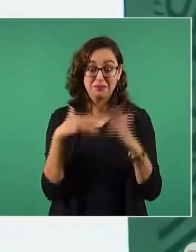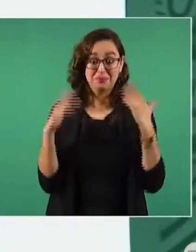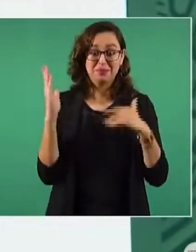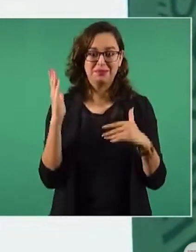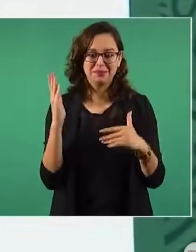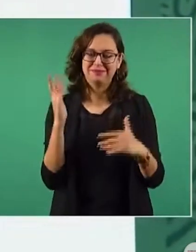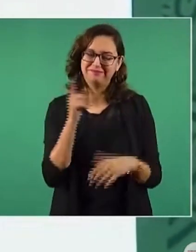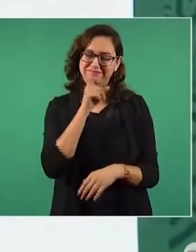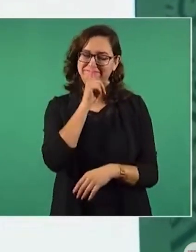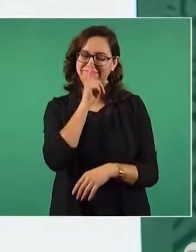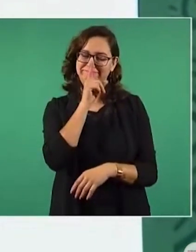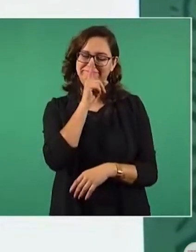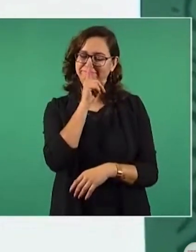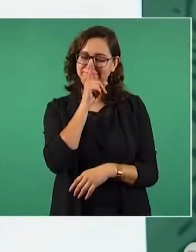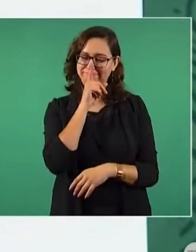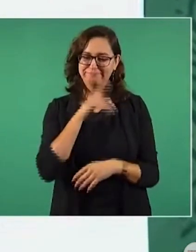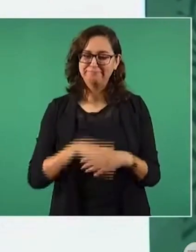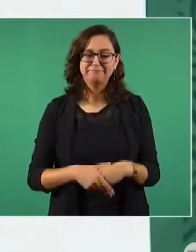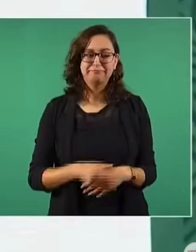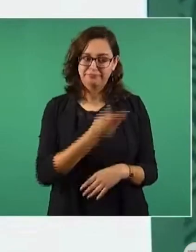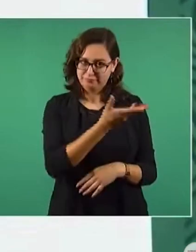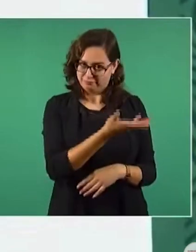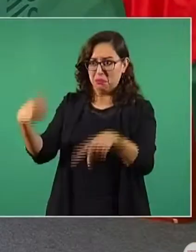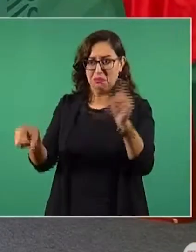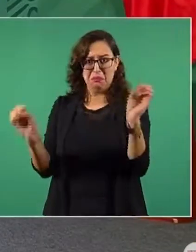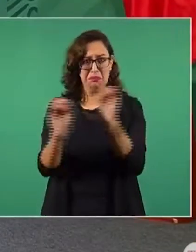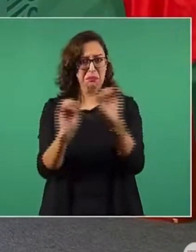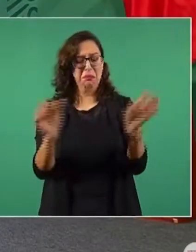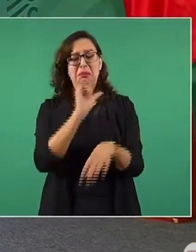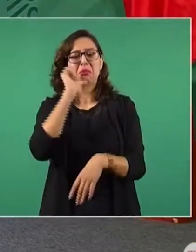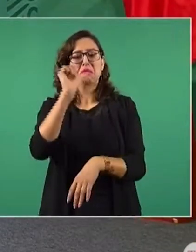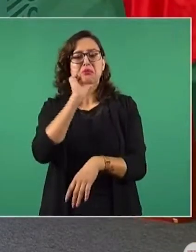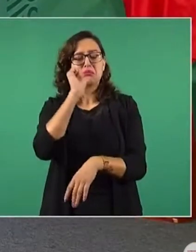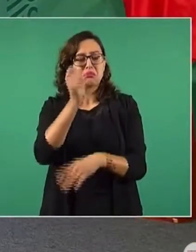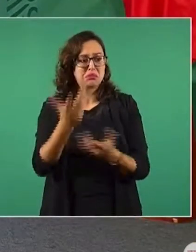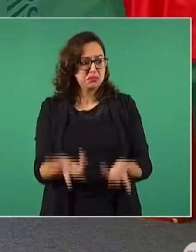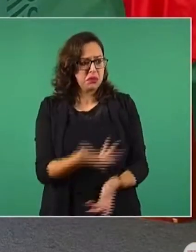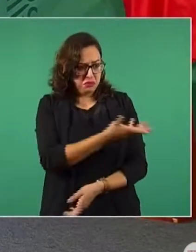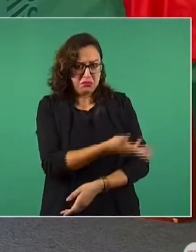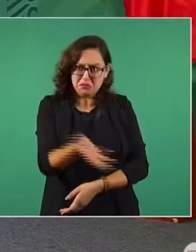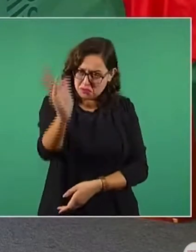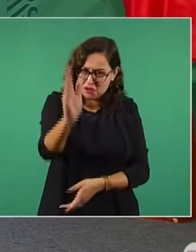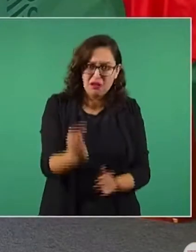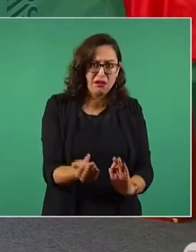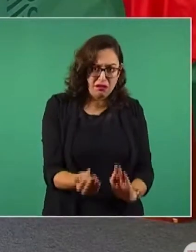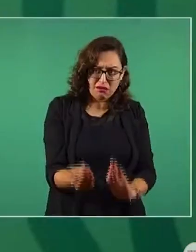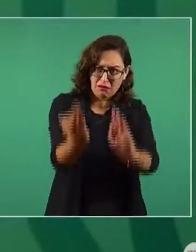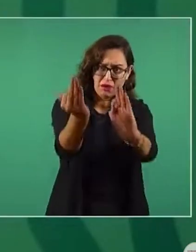situación, presentar pruebas y hablar con la verdad. Que se presente, que dé la